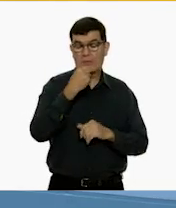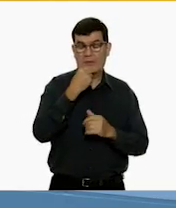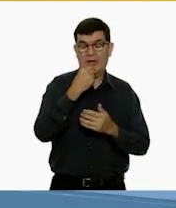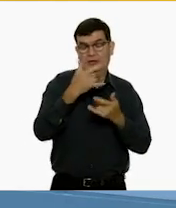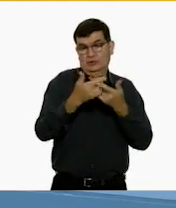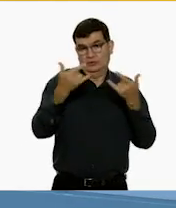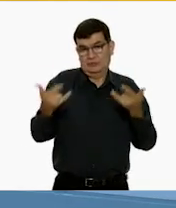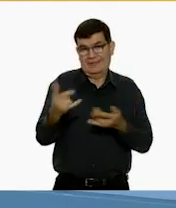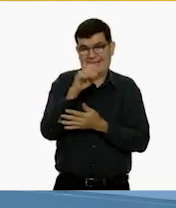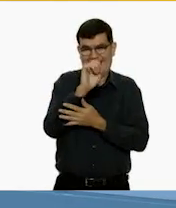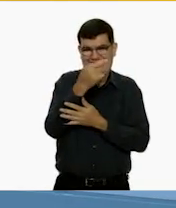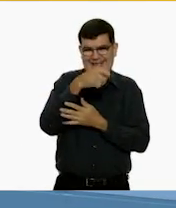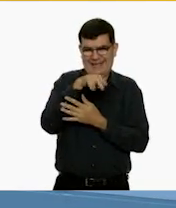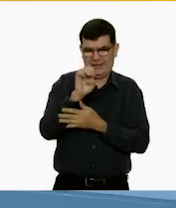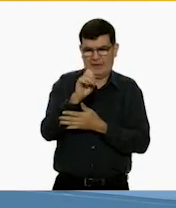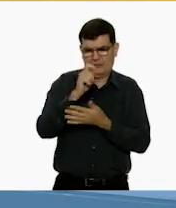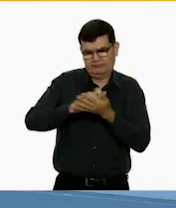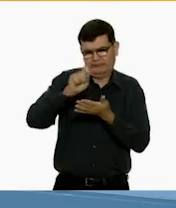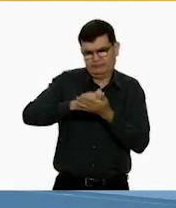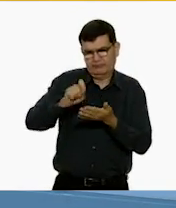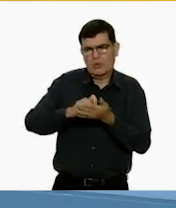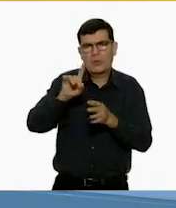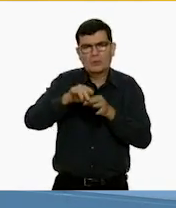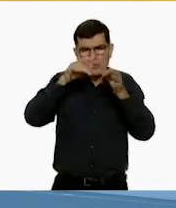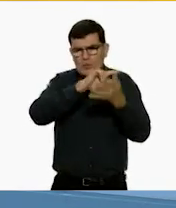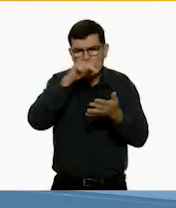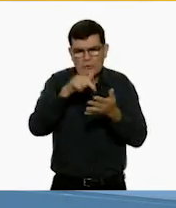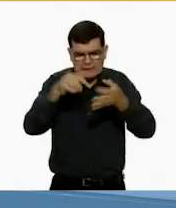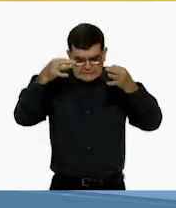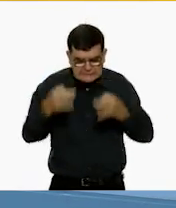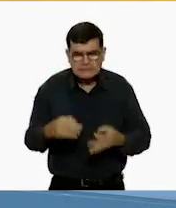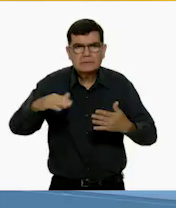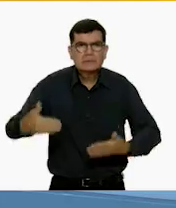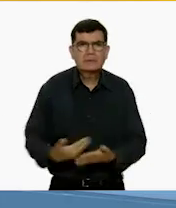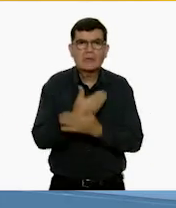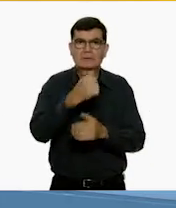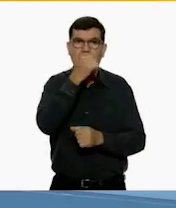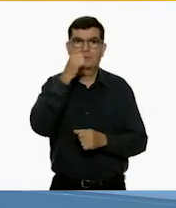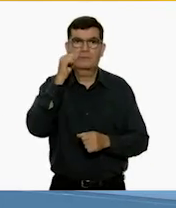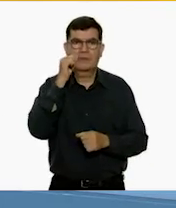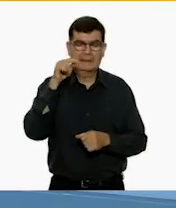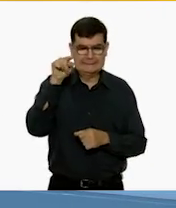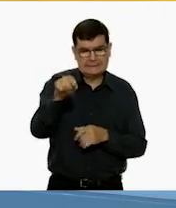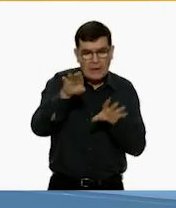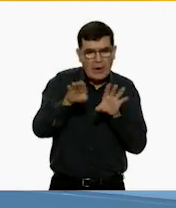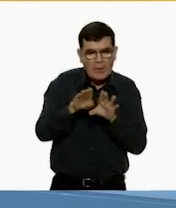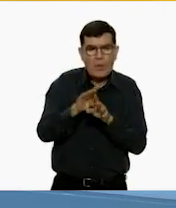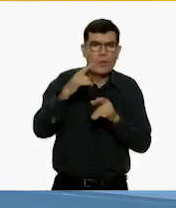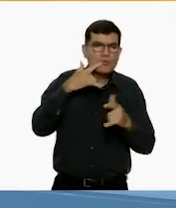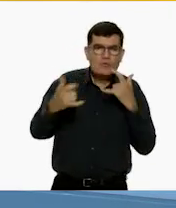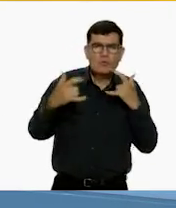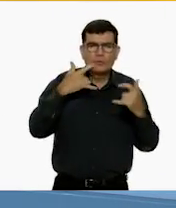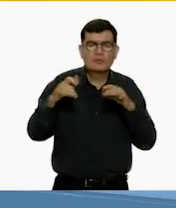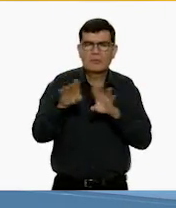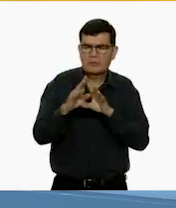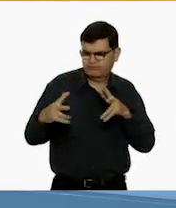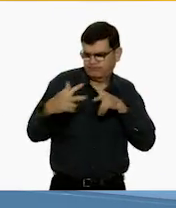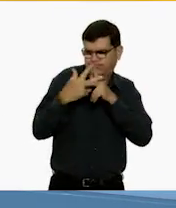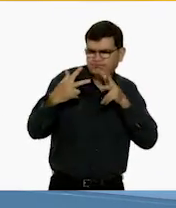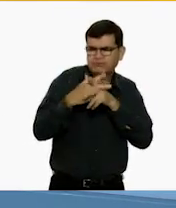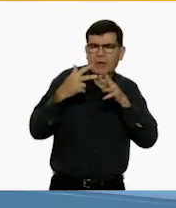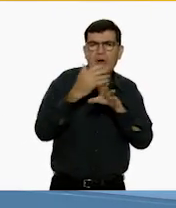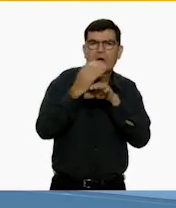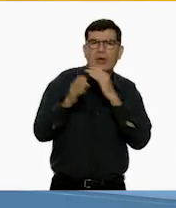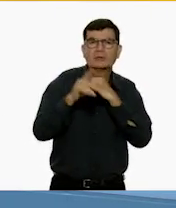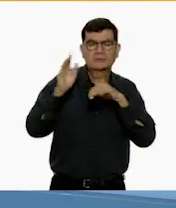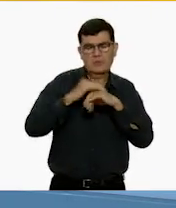Cano, conocimos cómo era el lugar donde creció Juárez y además aprendimos que uno de los pilares de su lucha era lograr la igualdad entre todos